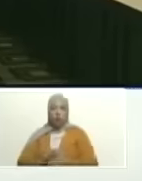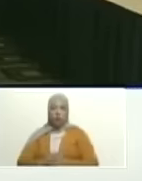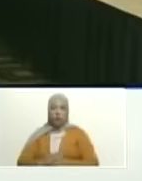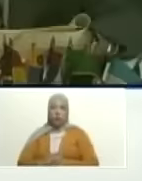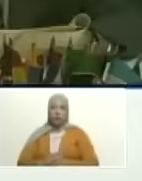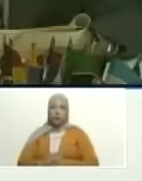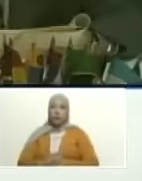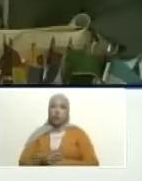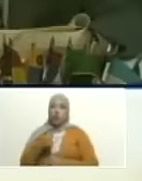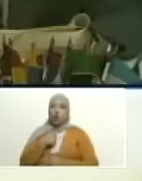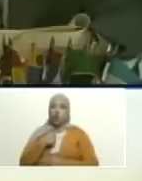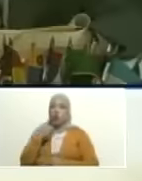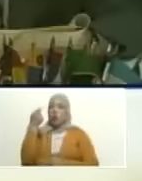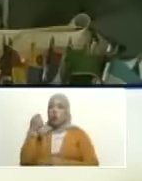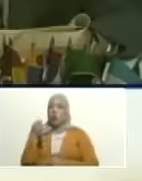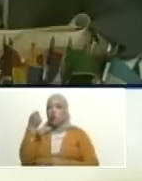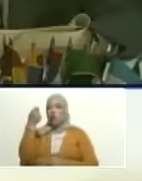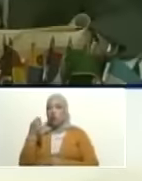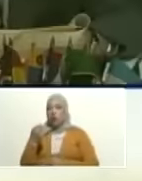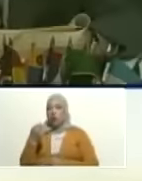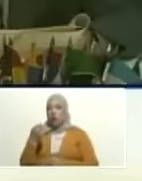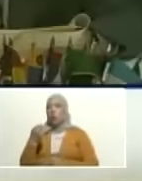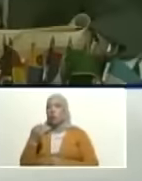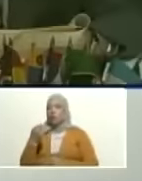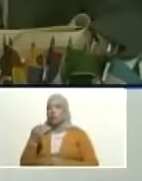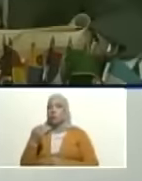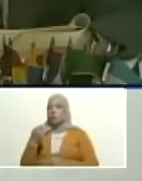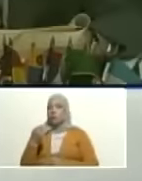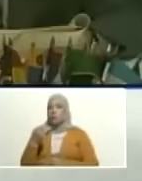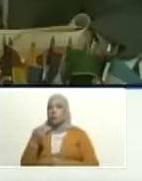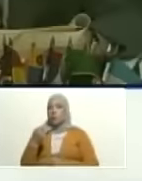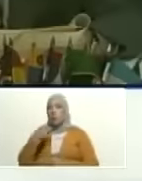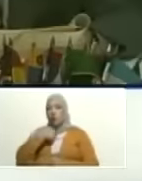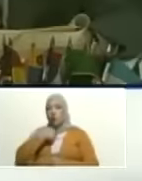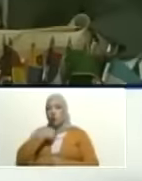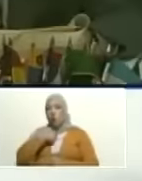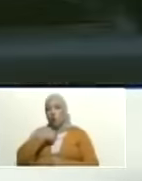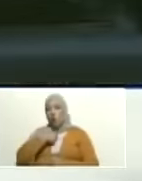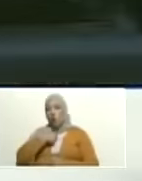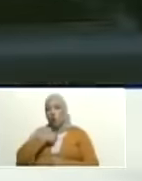era diputado en el momento, yo era